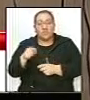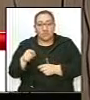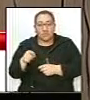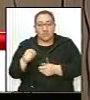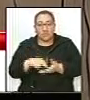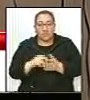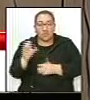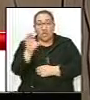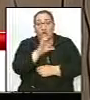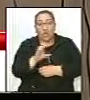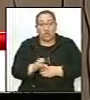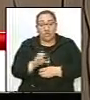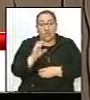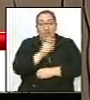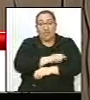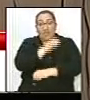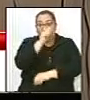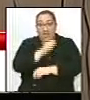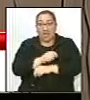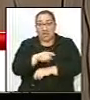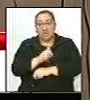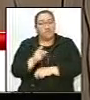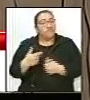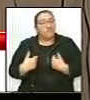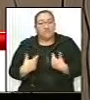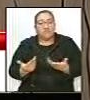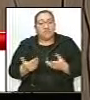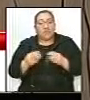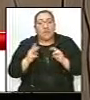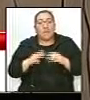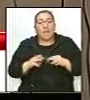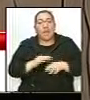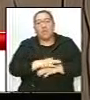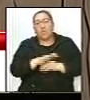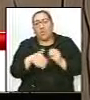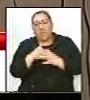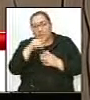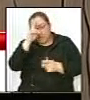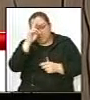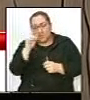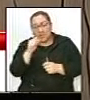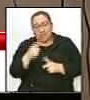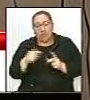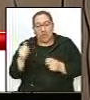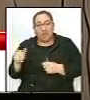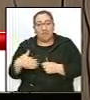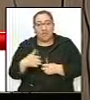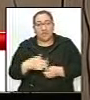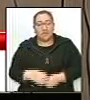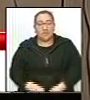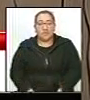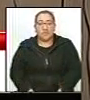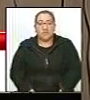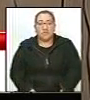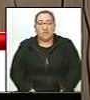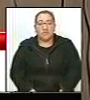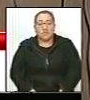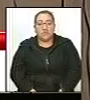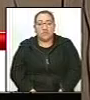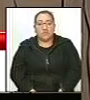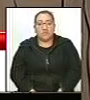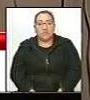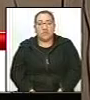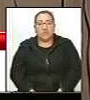la costa tagneña, sabemos que el mar es de todo el Perú, pero hay pesca en la costa tagneña para gran